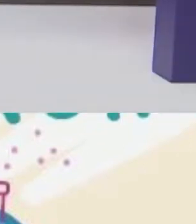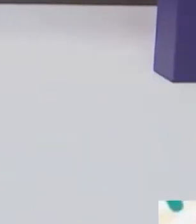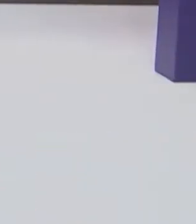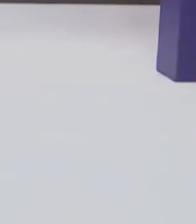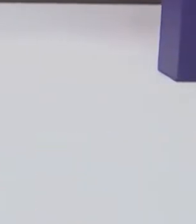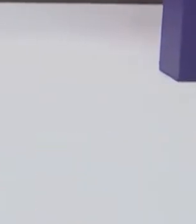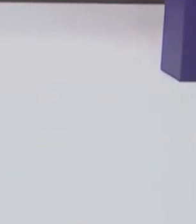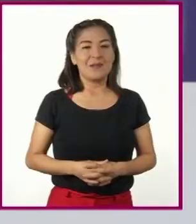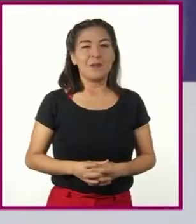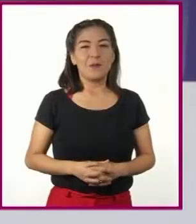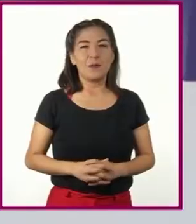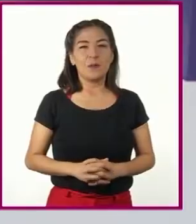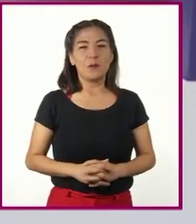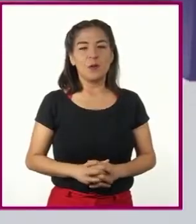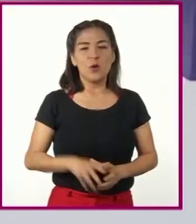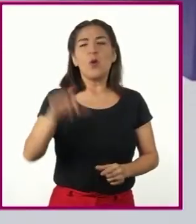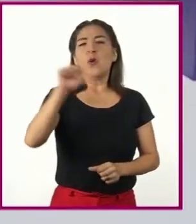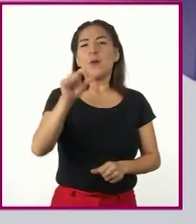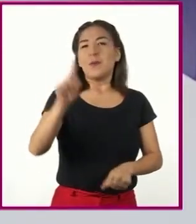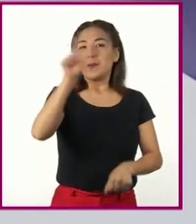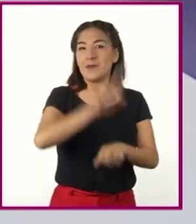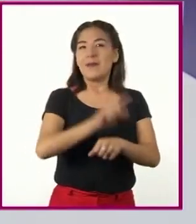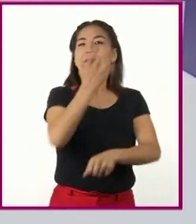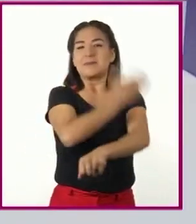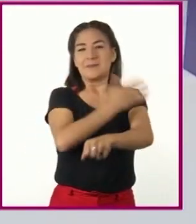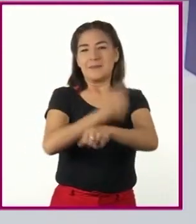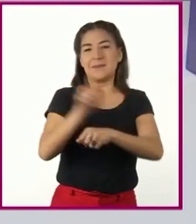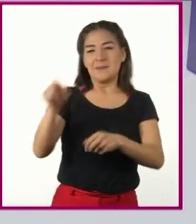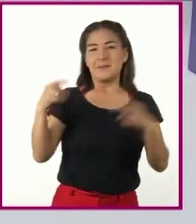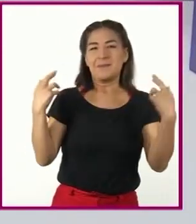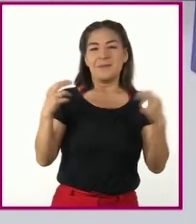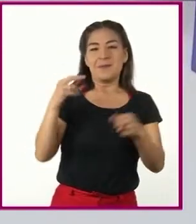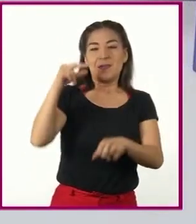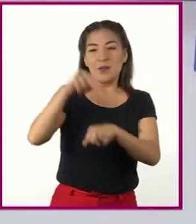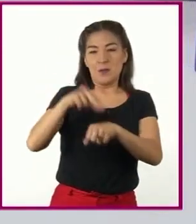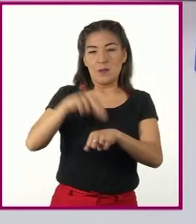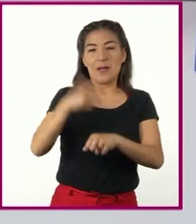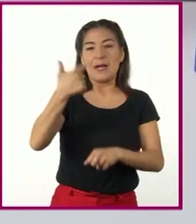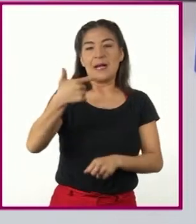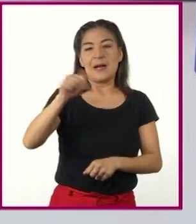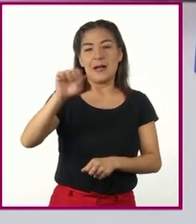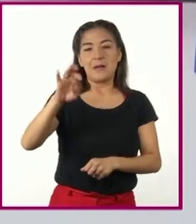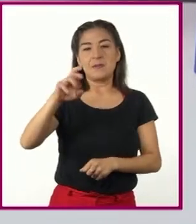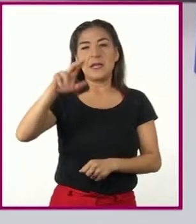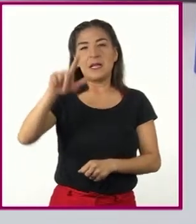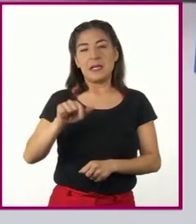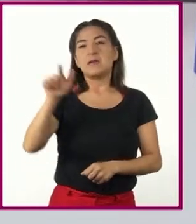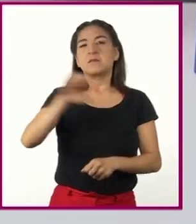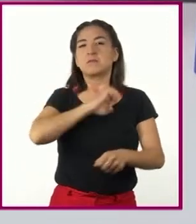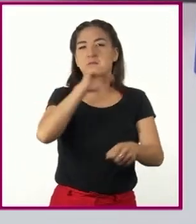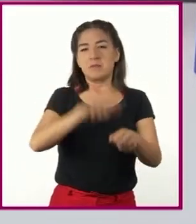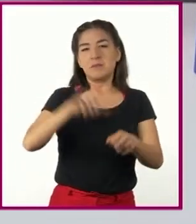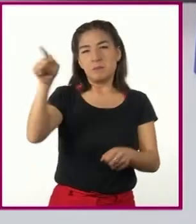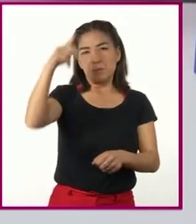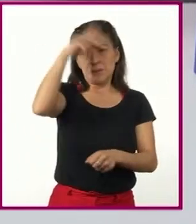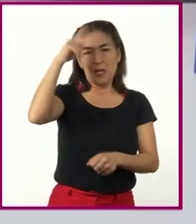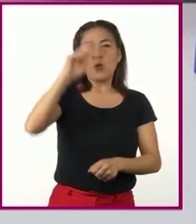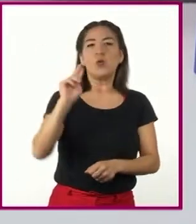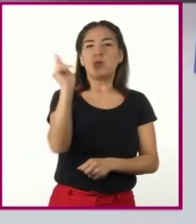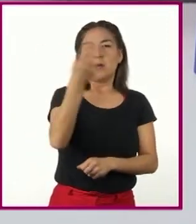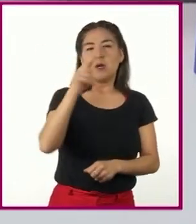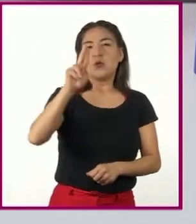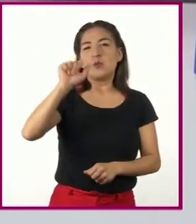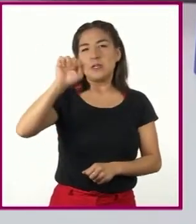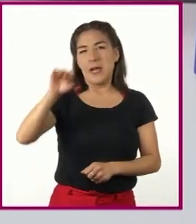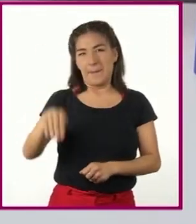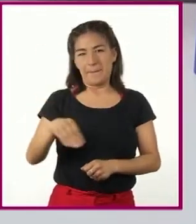El día de hoy nos acompaña la doctora Gabriela Añorbe Rebollar, especialista en pedagogía por la Universidad Nacional Autónoma de